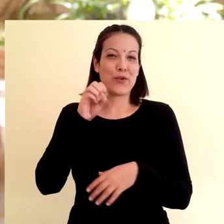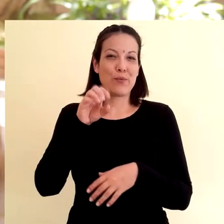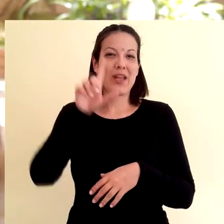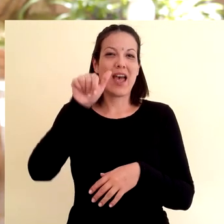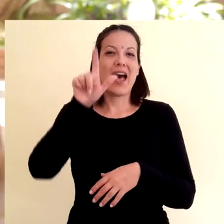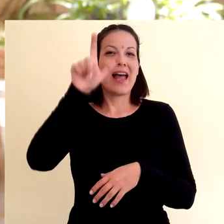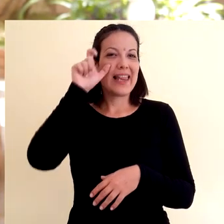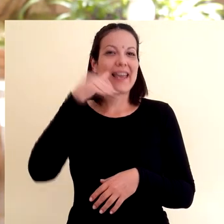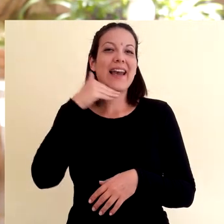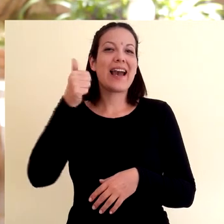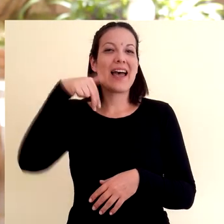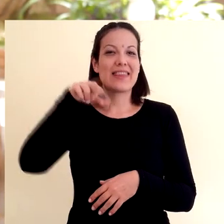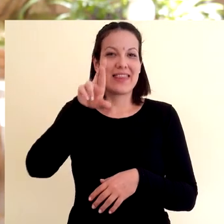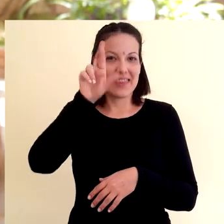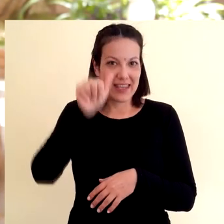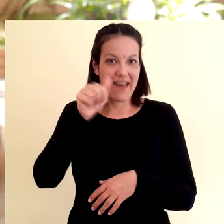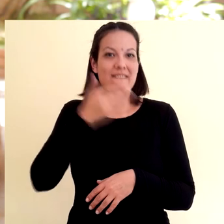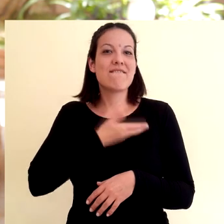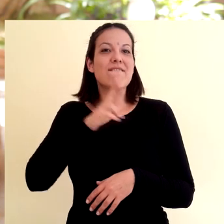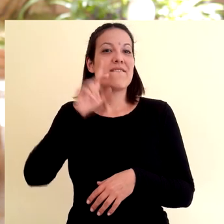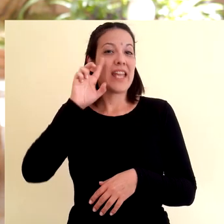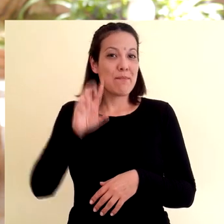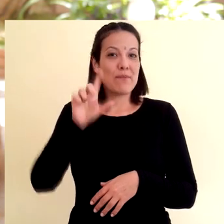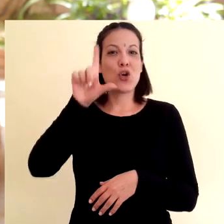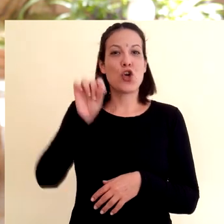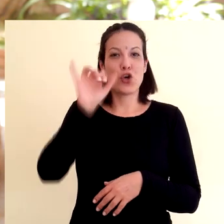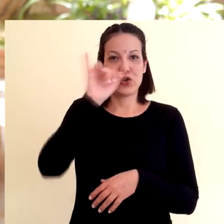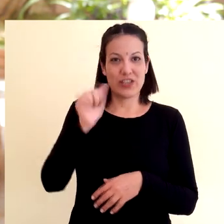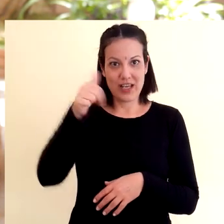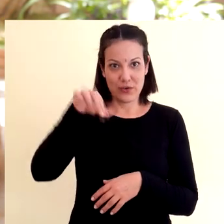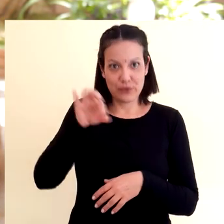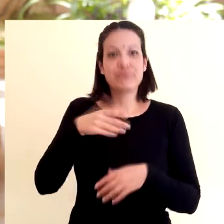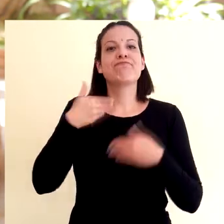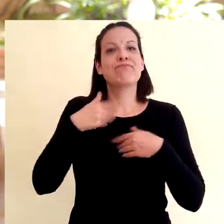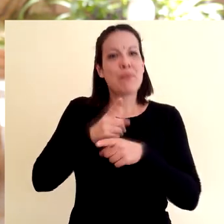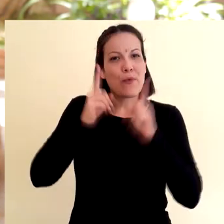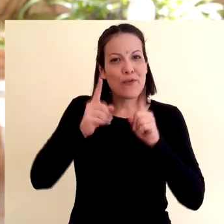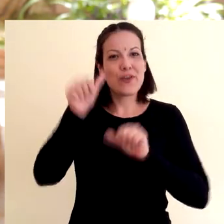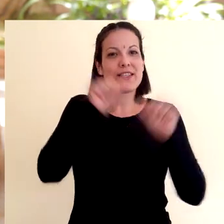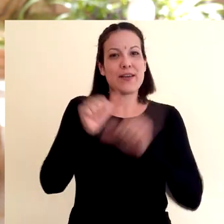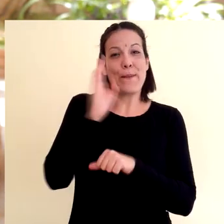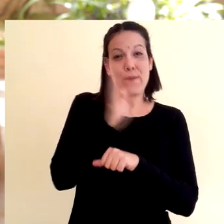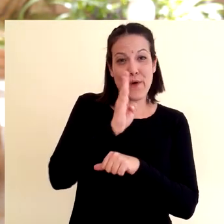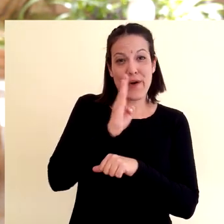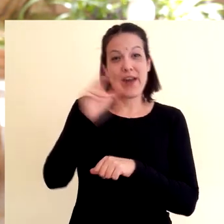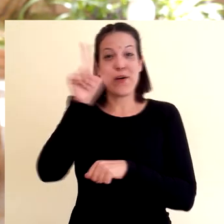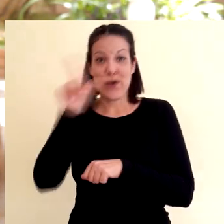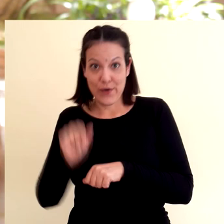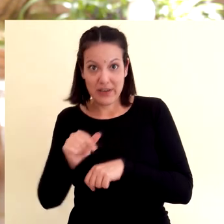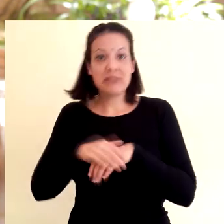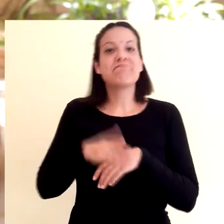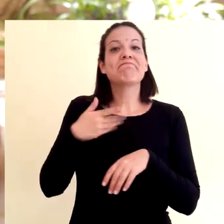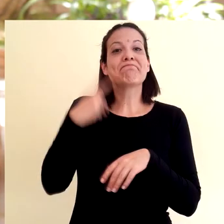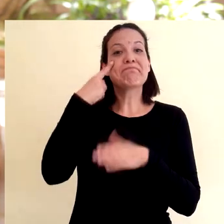nombre es Alejandra Fripp Lozano, soy profesora de Ciencias Biológicas y Geografía, vivo en la ciudad de